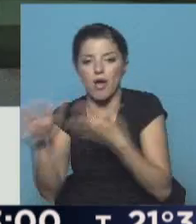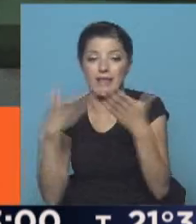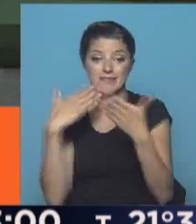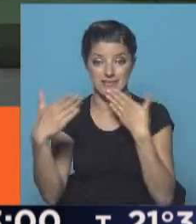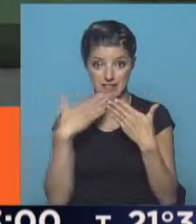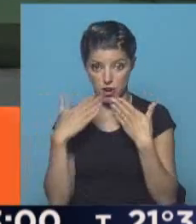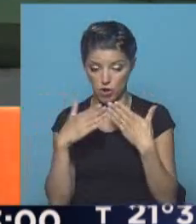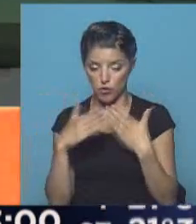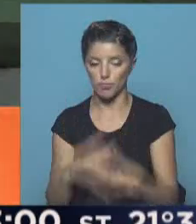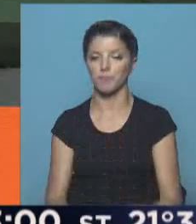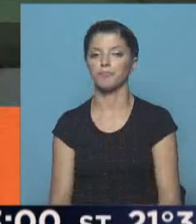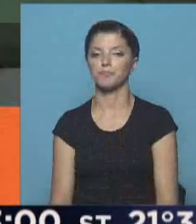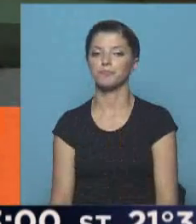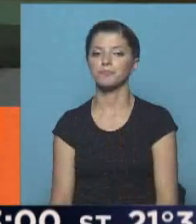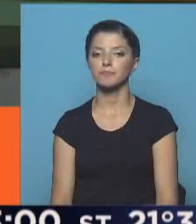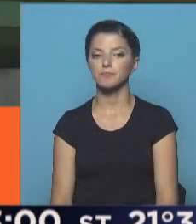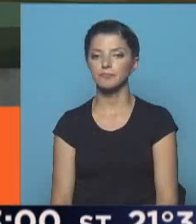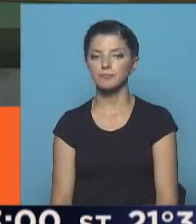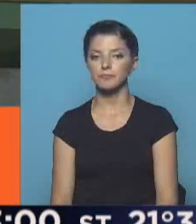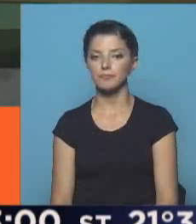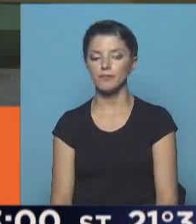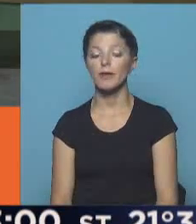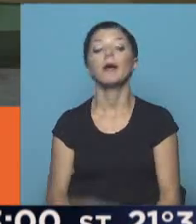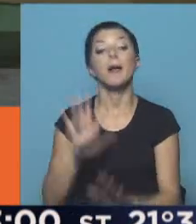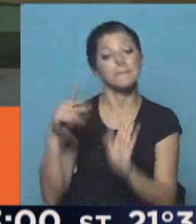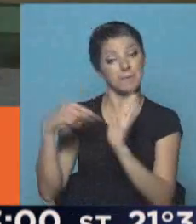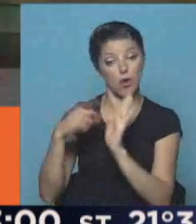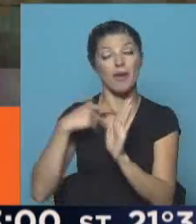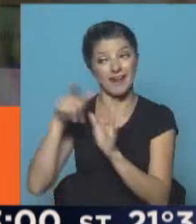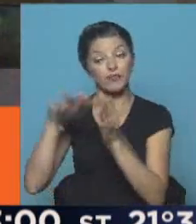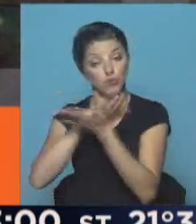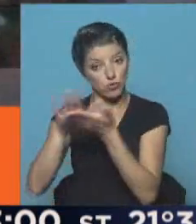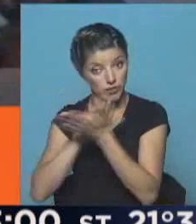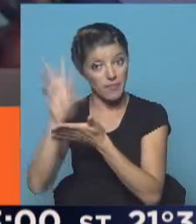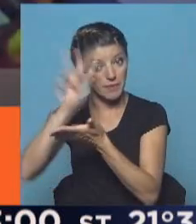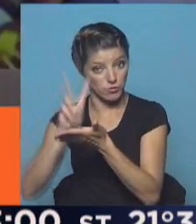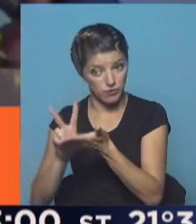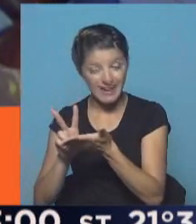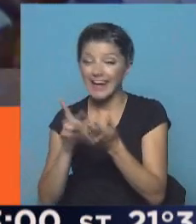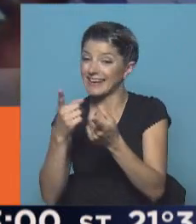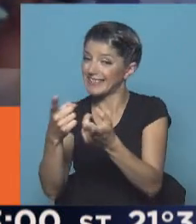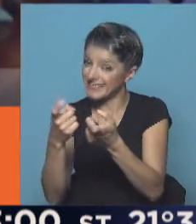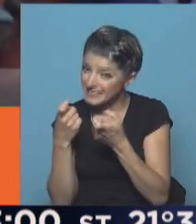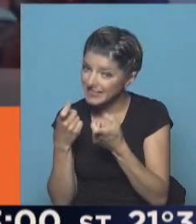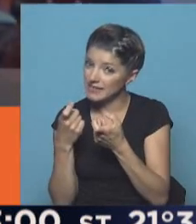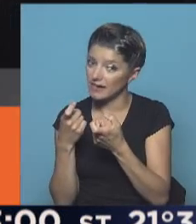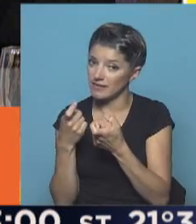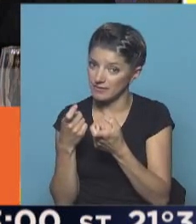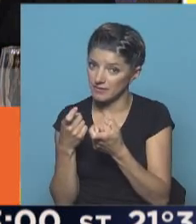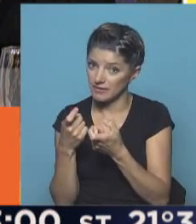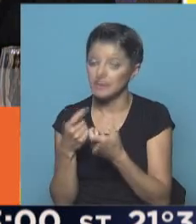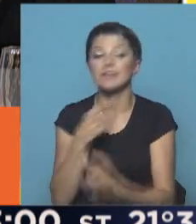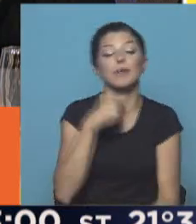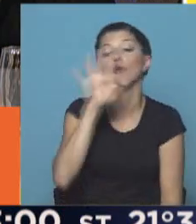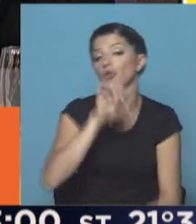todo caso, como insisto en esto, la salida para lo que está pasando en Venezuela va a requerir, queramos o no queramos,